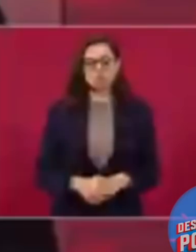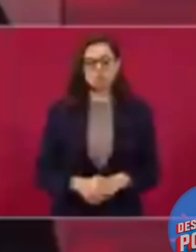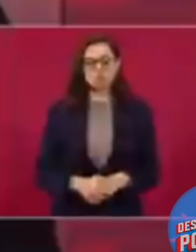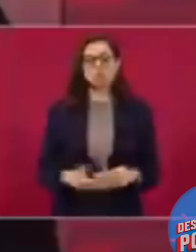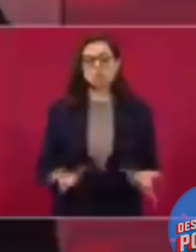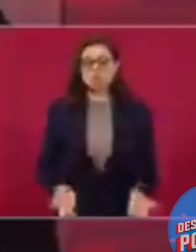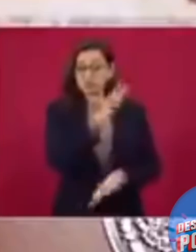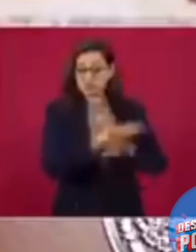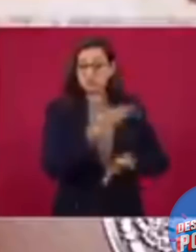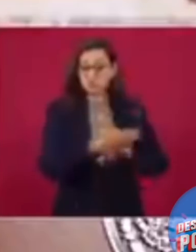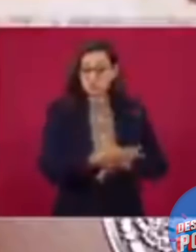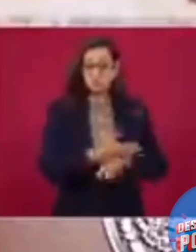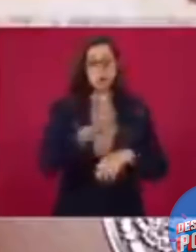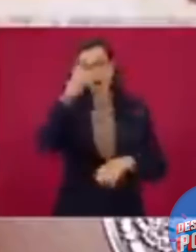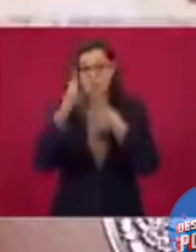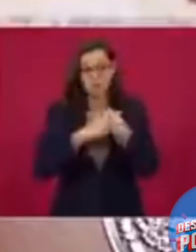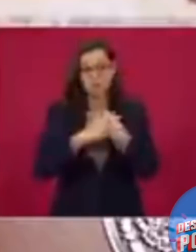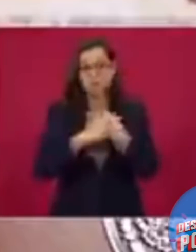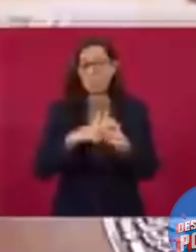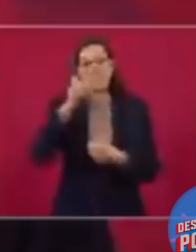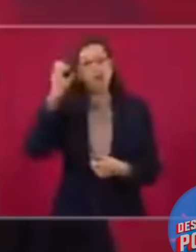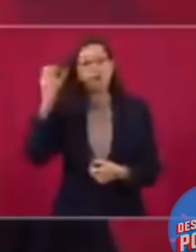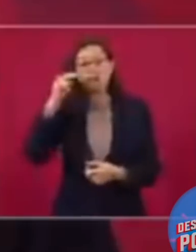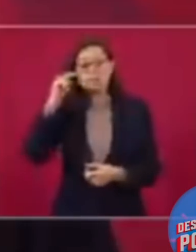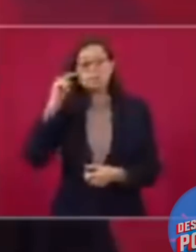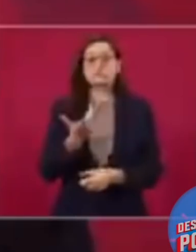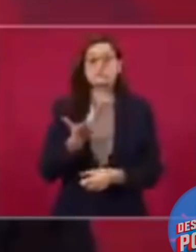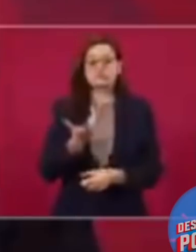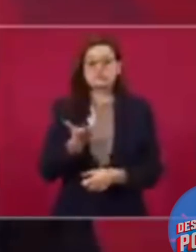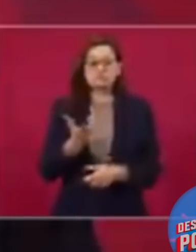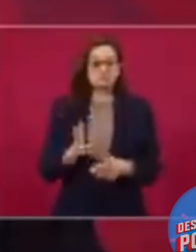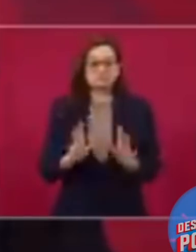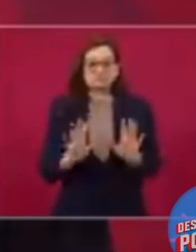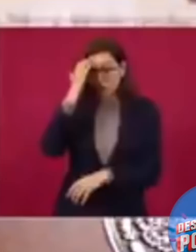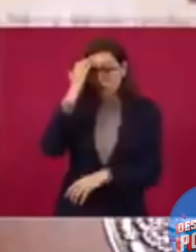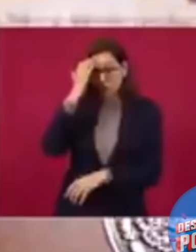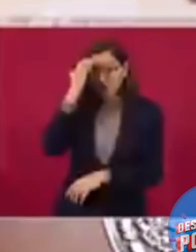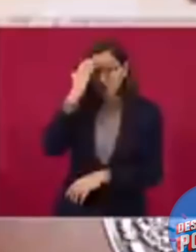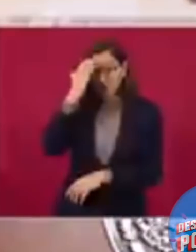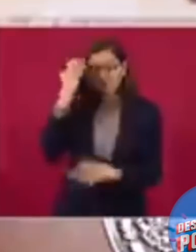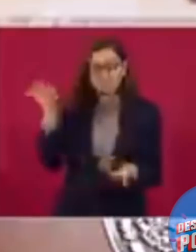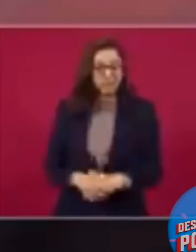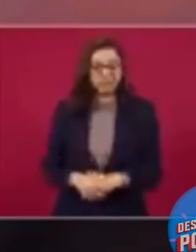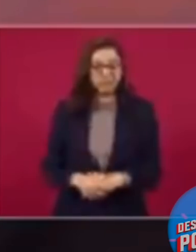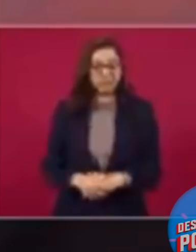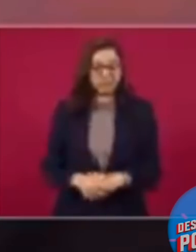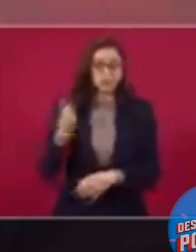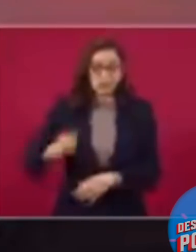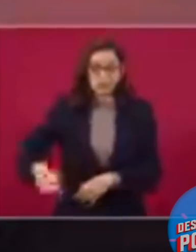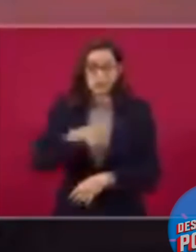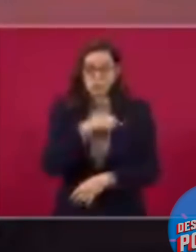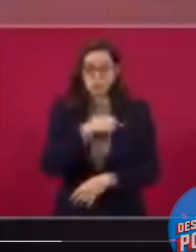Estados Unidos, en Europa, en China, en Rusia, en cualquier lugar, pues es un fraude. Y